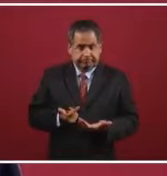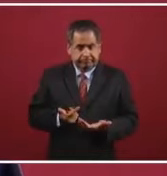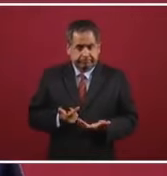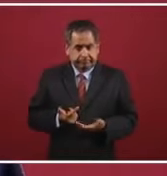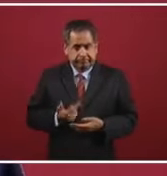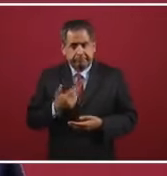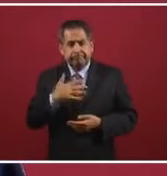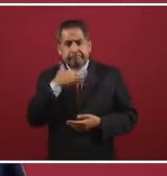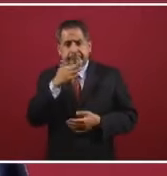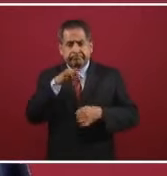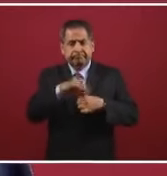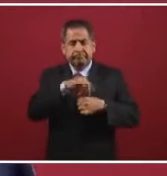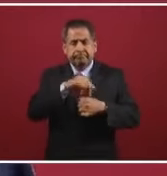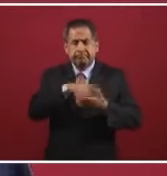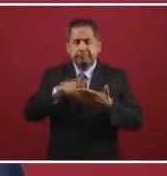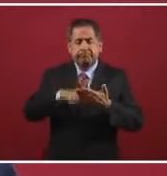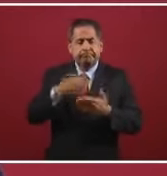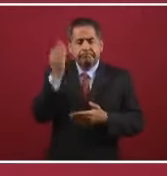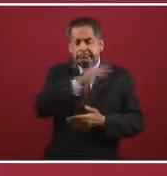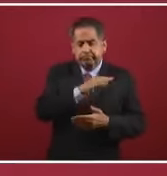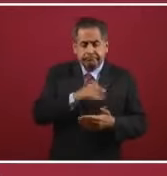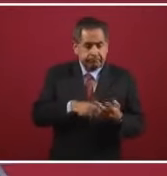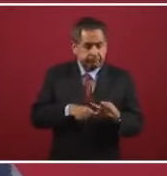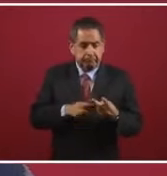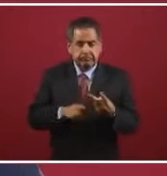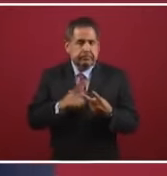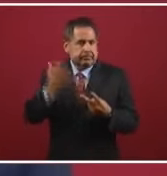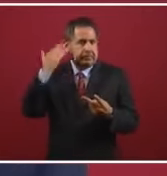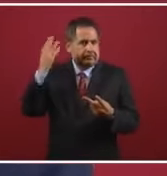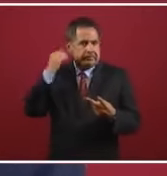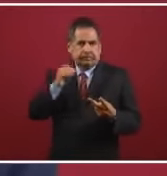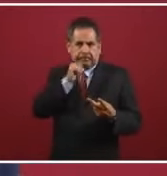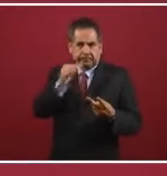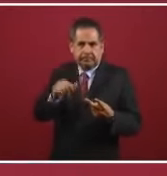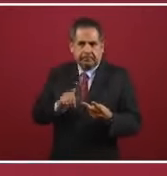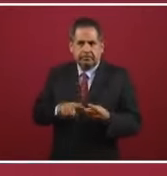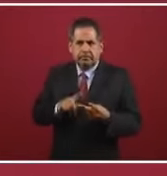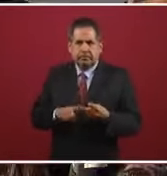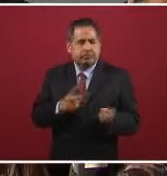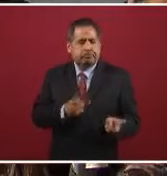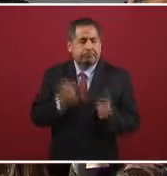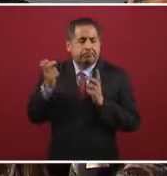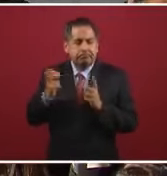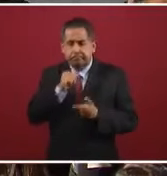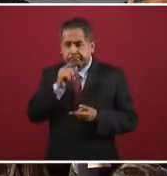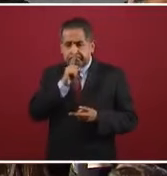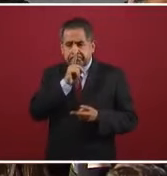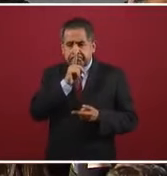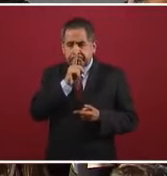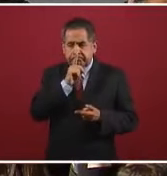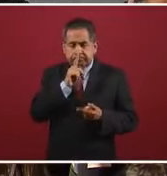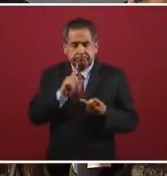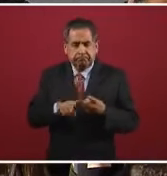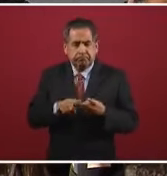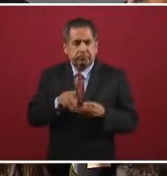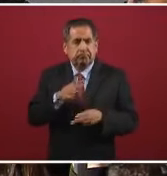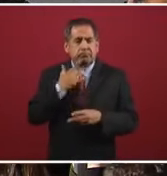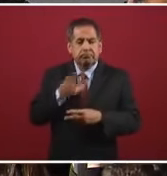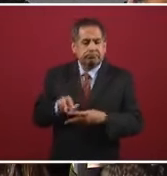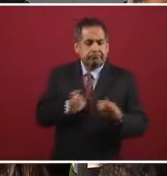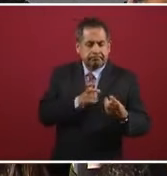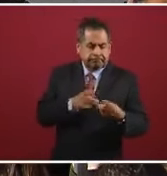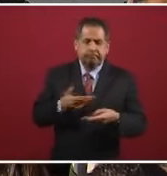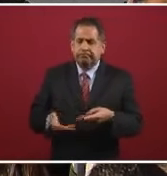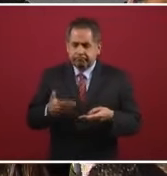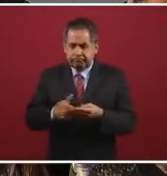fraude electoral. No era delito grave el robo de combustible, ahora